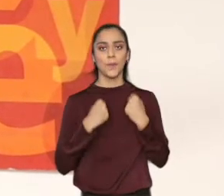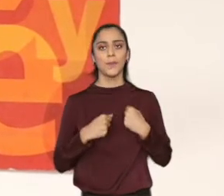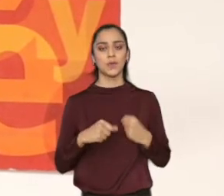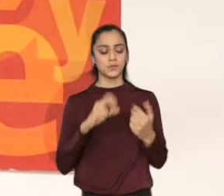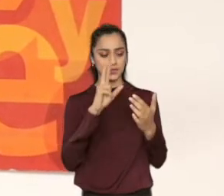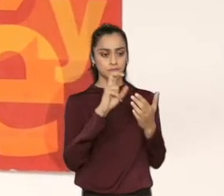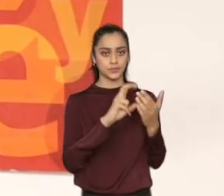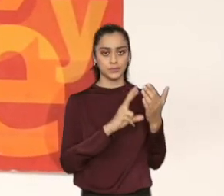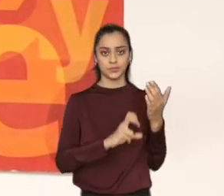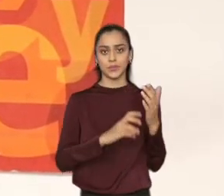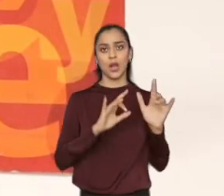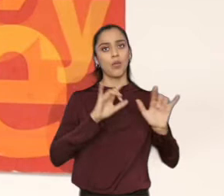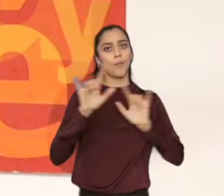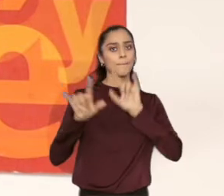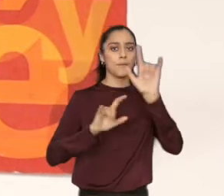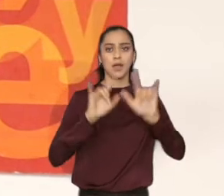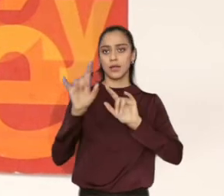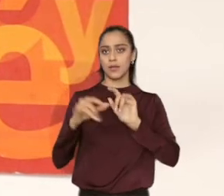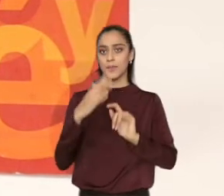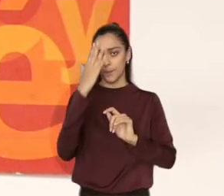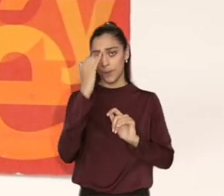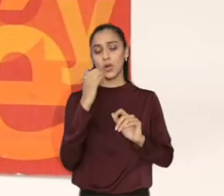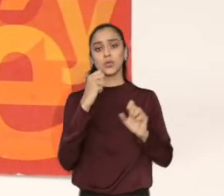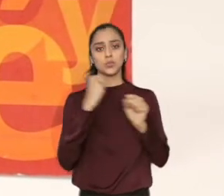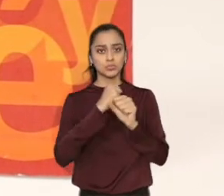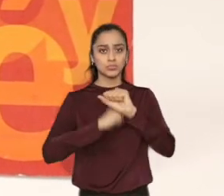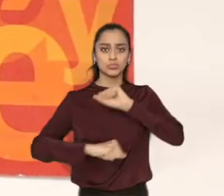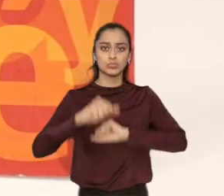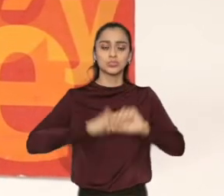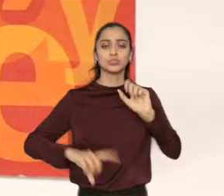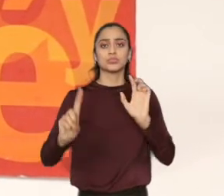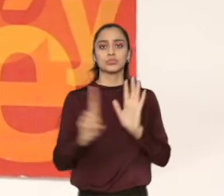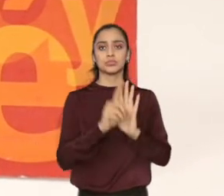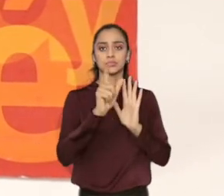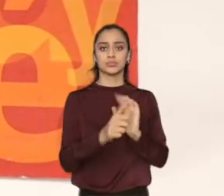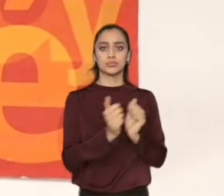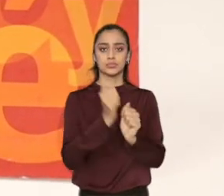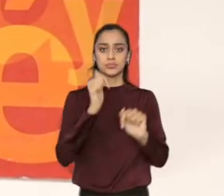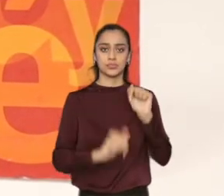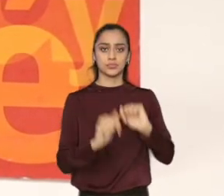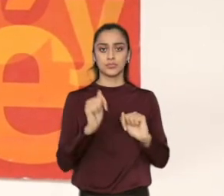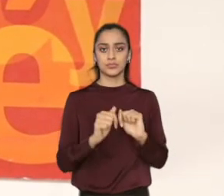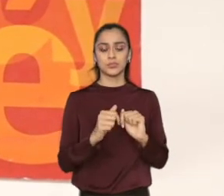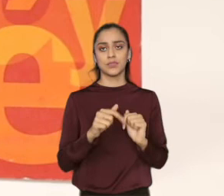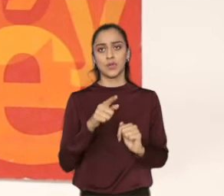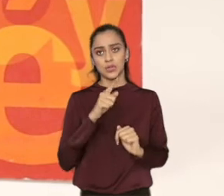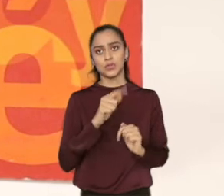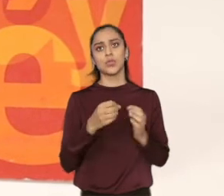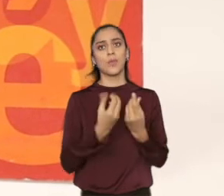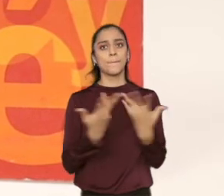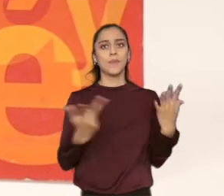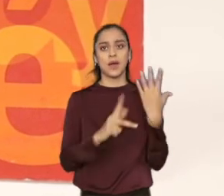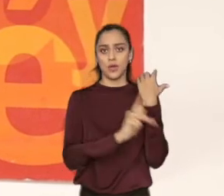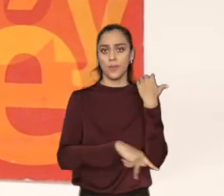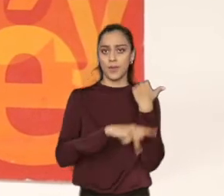tú realizar, los viajes que pudiste, porque eres activista en los derechos de las personas con discapacidad y has estado en